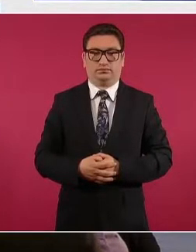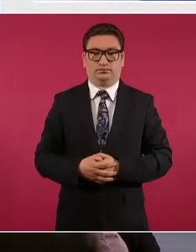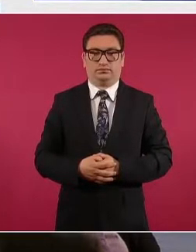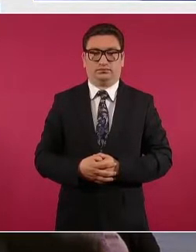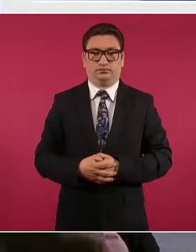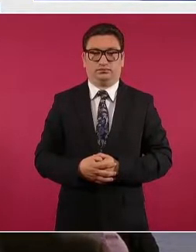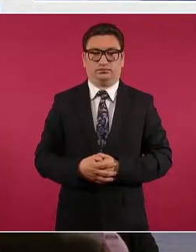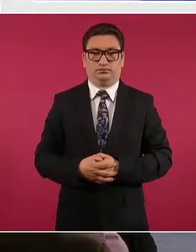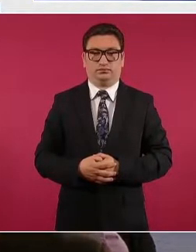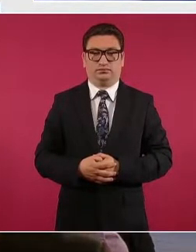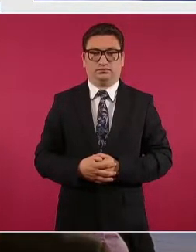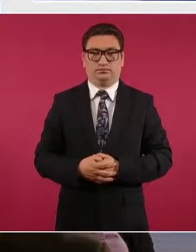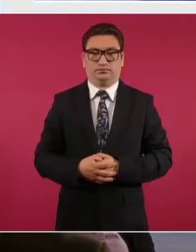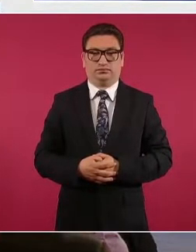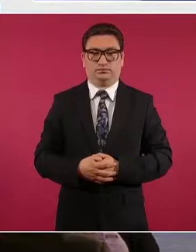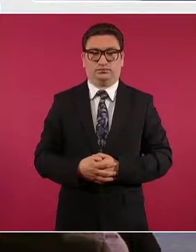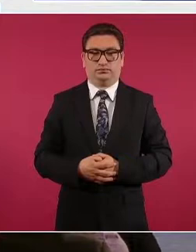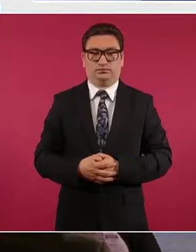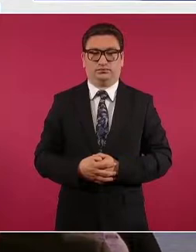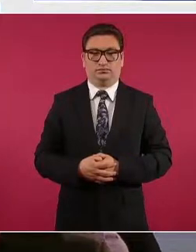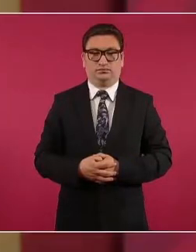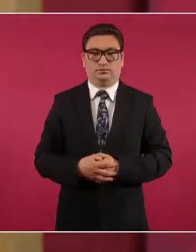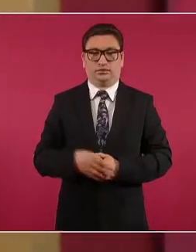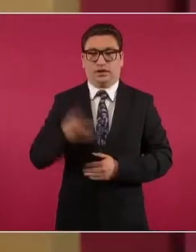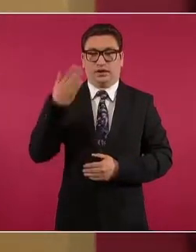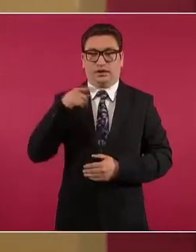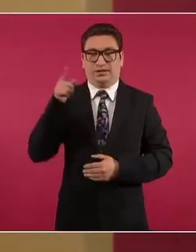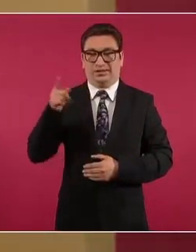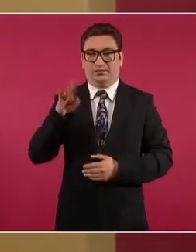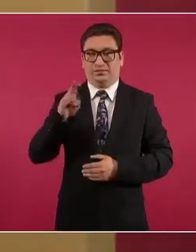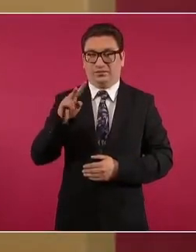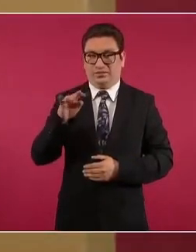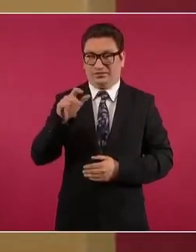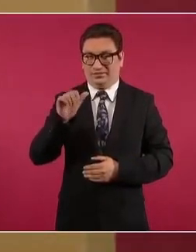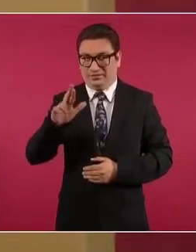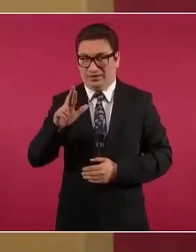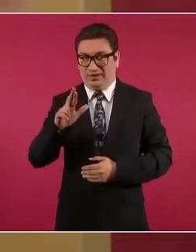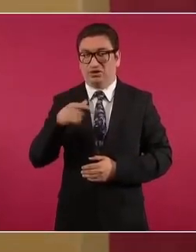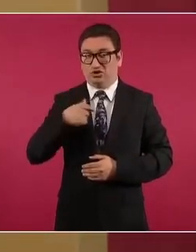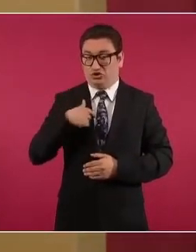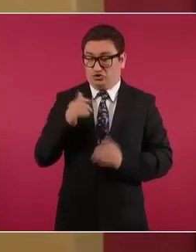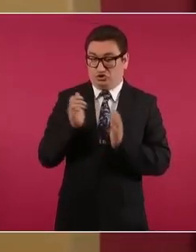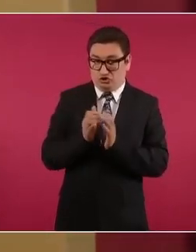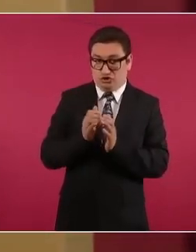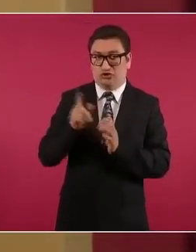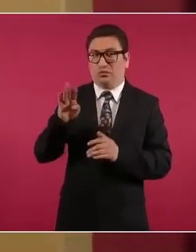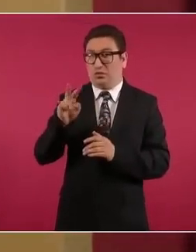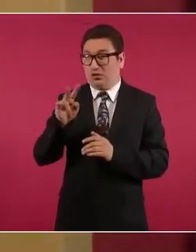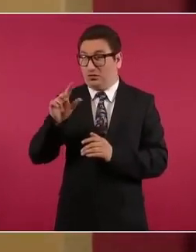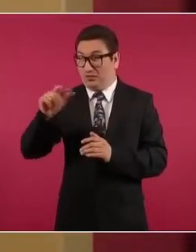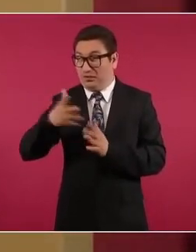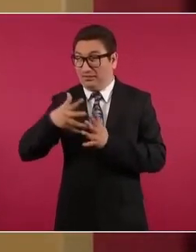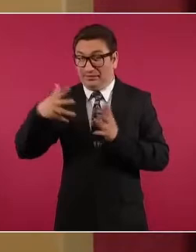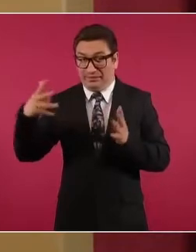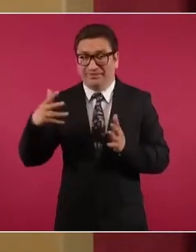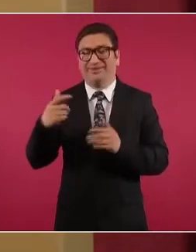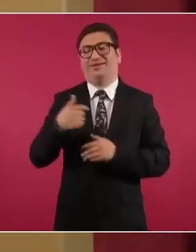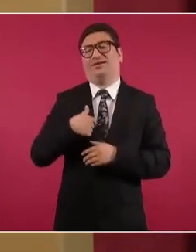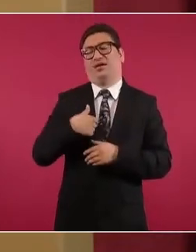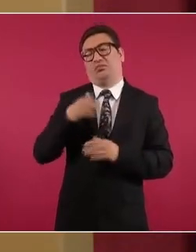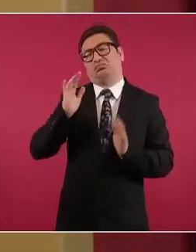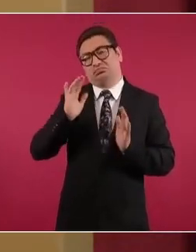Bolívar es Bolívar, ese es un gigante, y si yo soy chiquito frente a